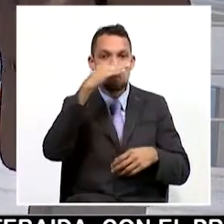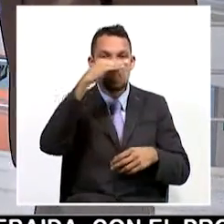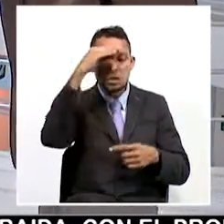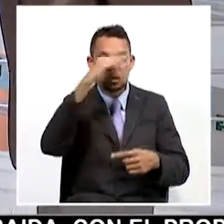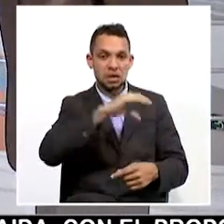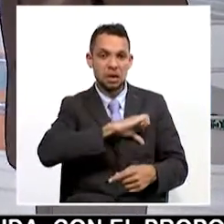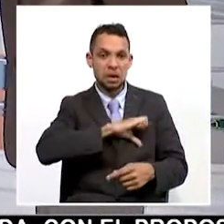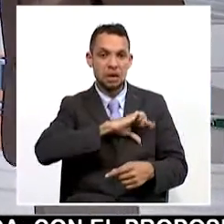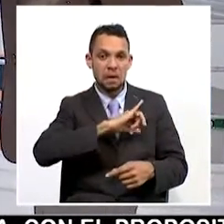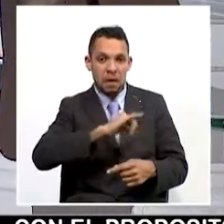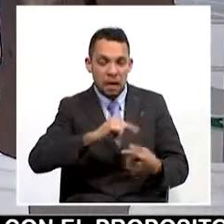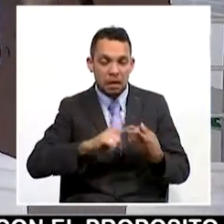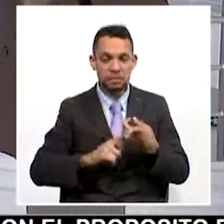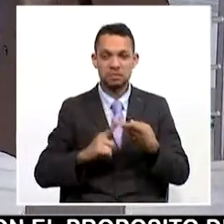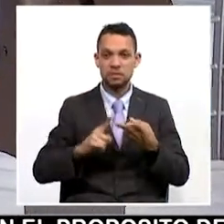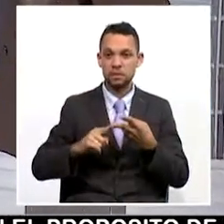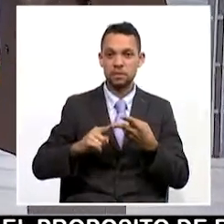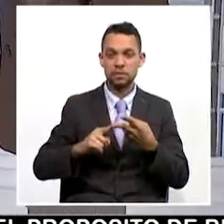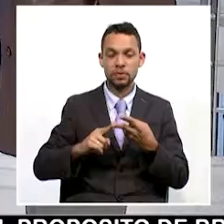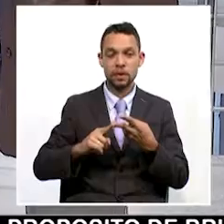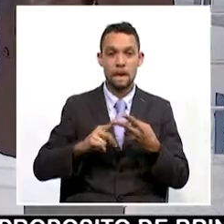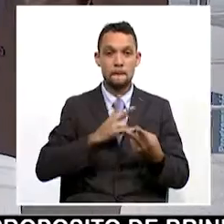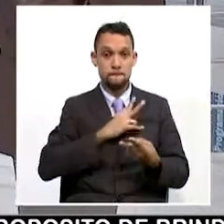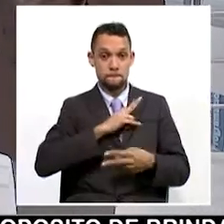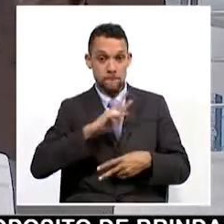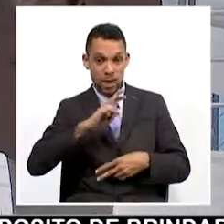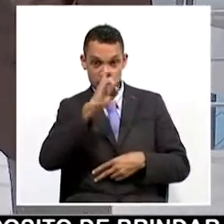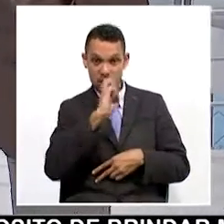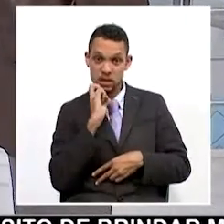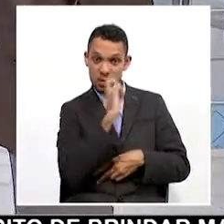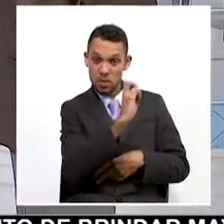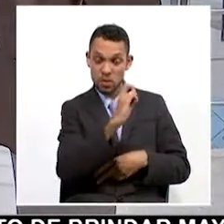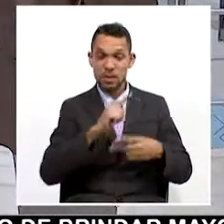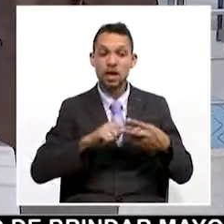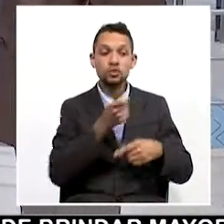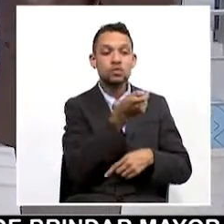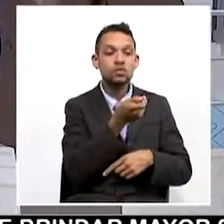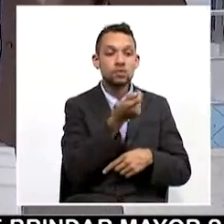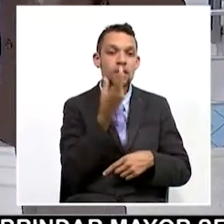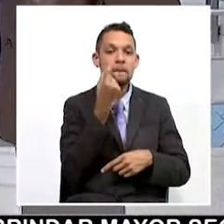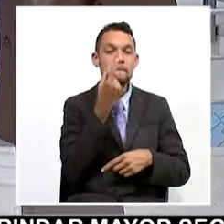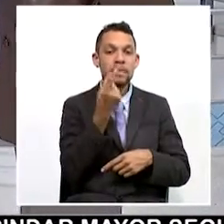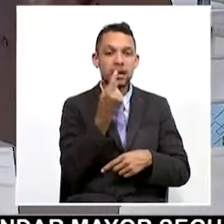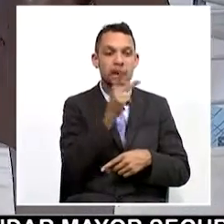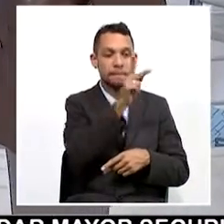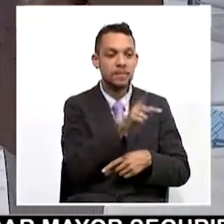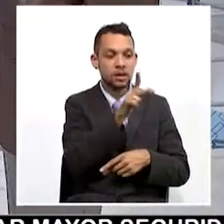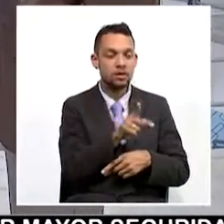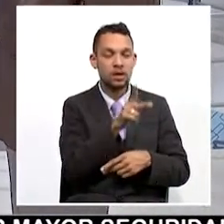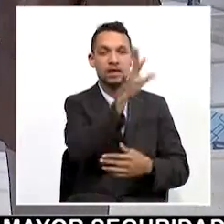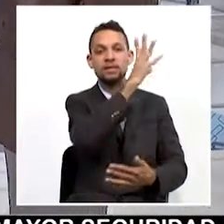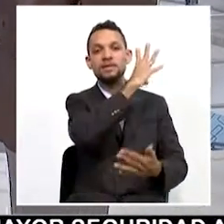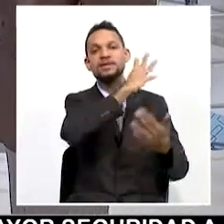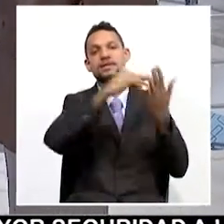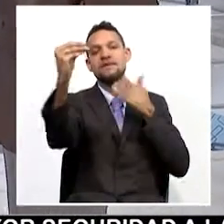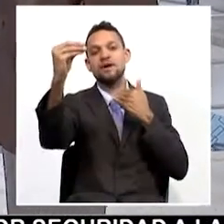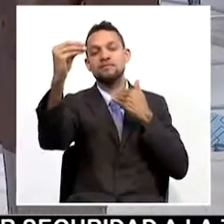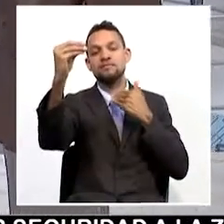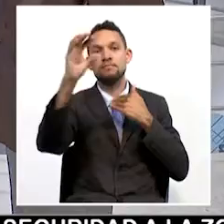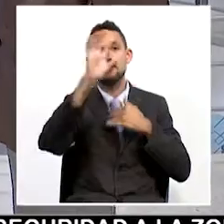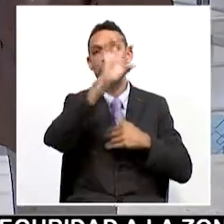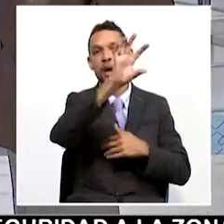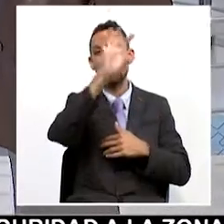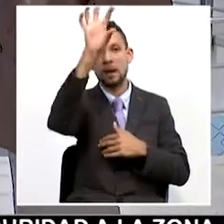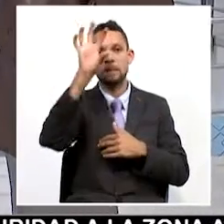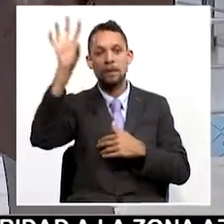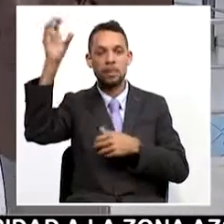y el del norte del Valle, que estaba muy acentuado ahí en Pereira. Pues lógicamente cuando viene la persecución, los carteles se van